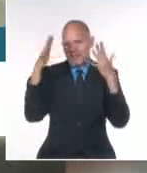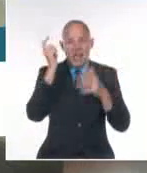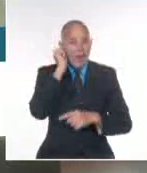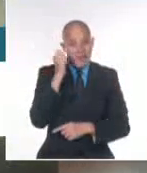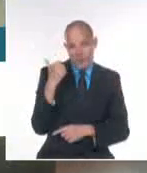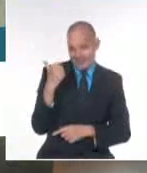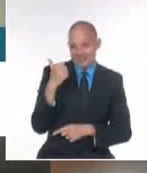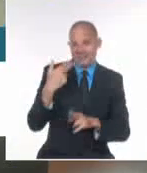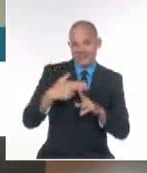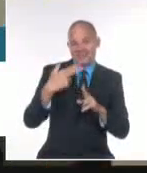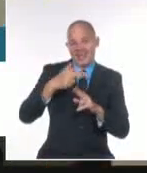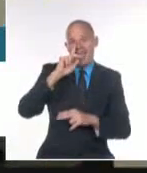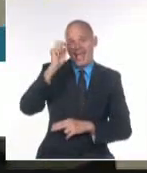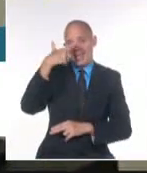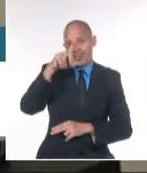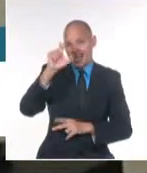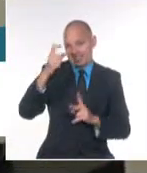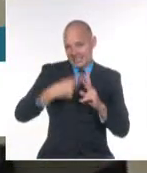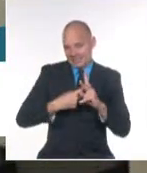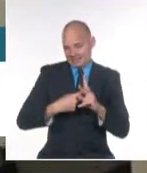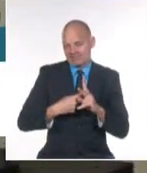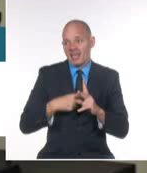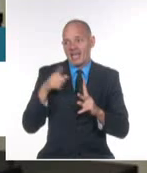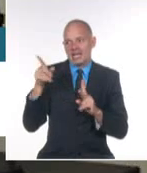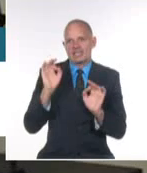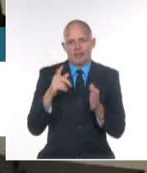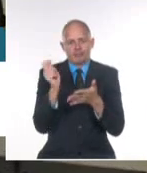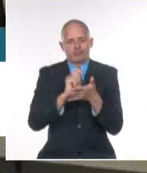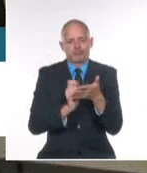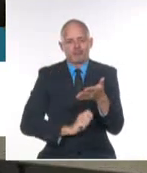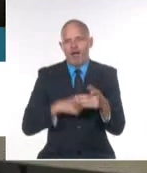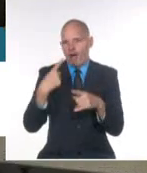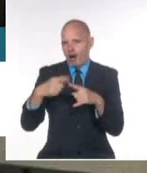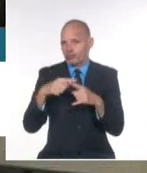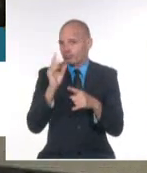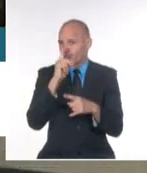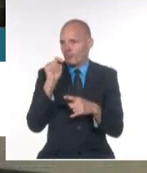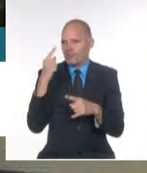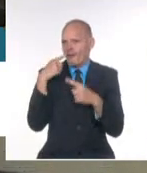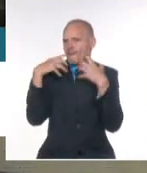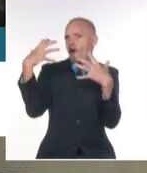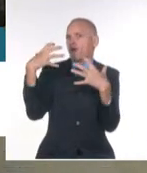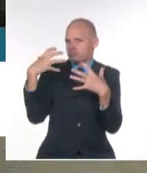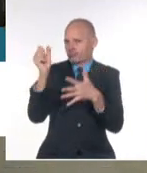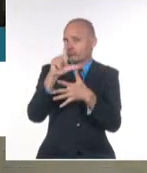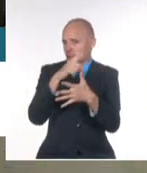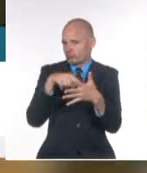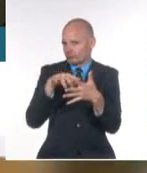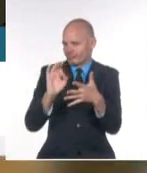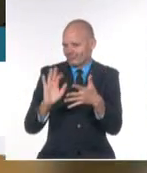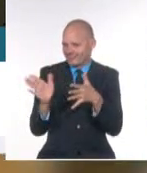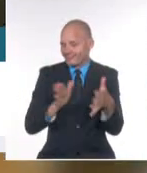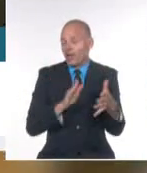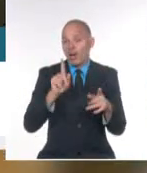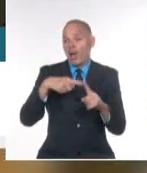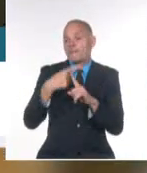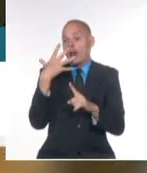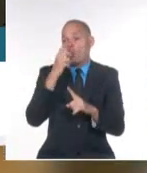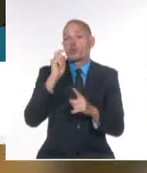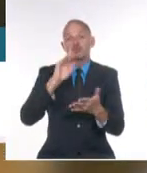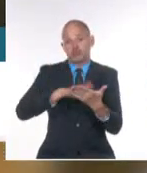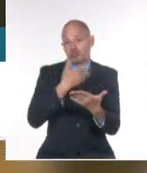versos y la sabiduría que ha pulido la han ubicado en lo más elevado de las letras del continente. Traductora de textos